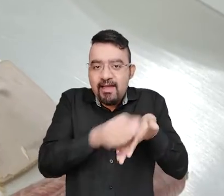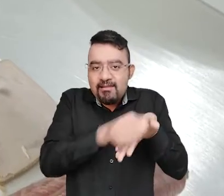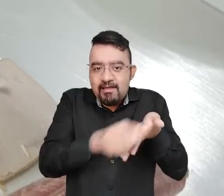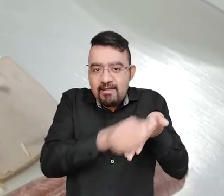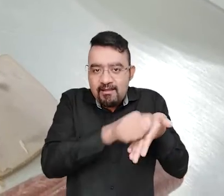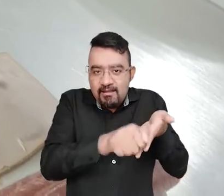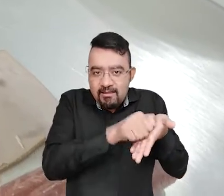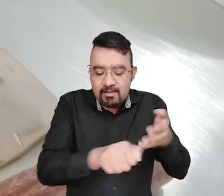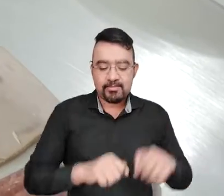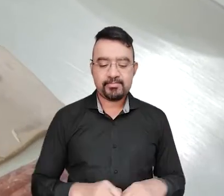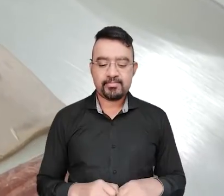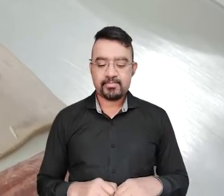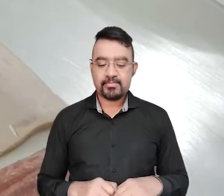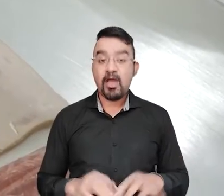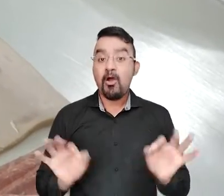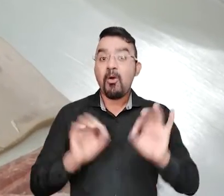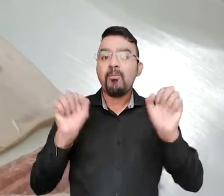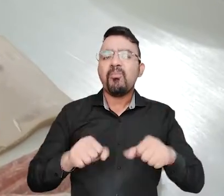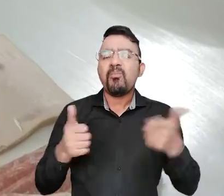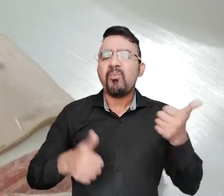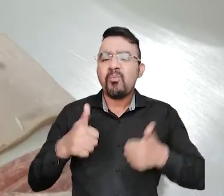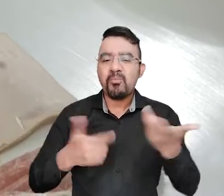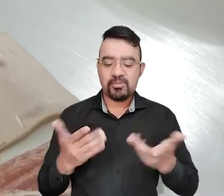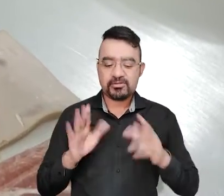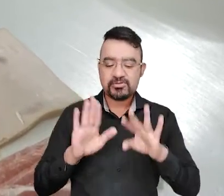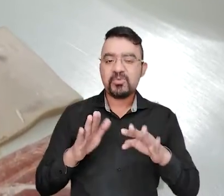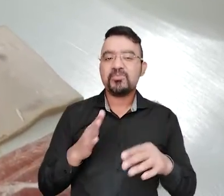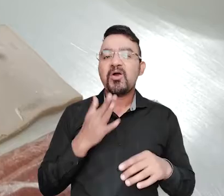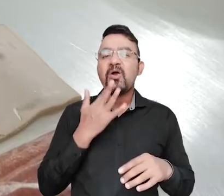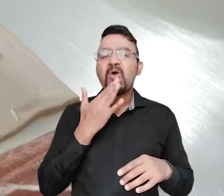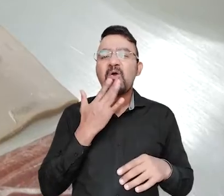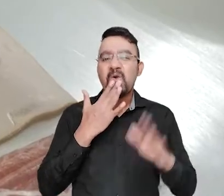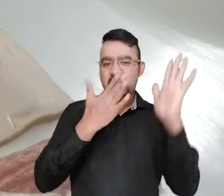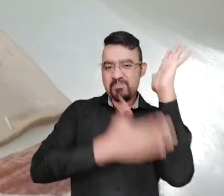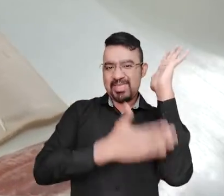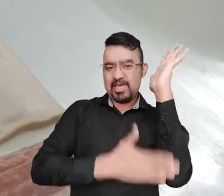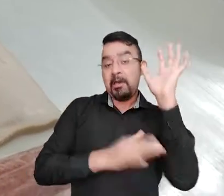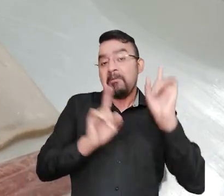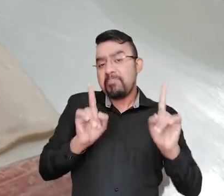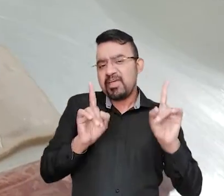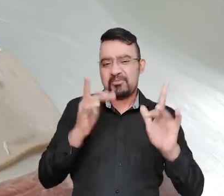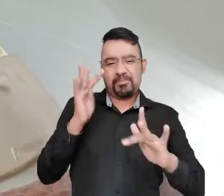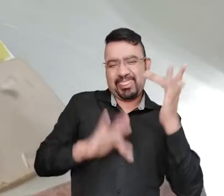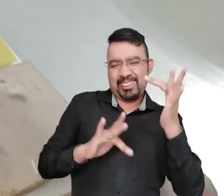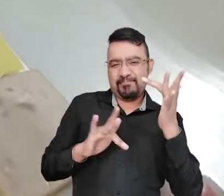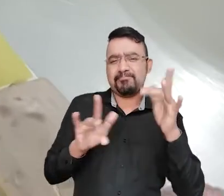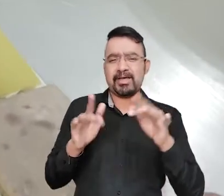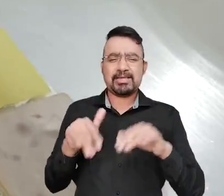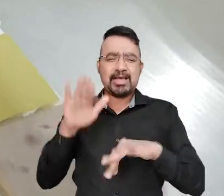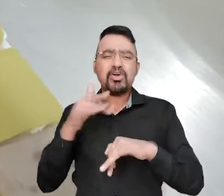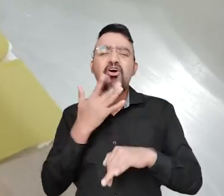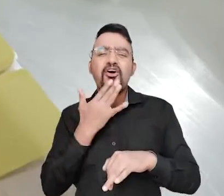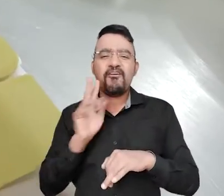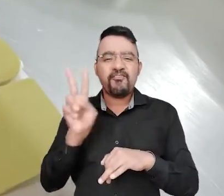Aunque también se puede cambiar por trocitos de piña. Lo que pasa es que mira, simboliza los colores de la Navidad. El rojo y el verde,